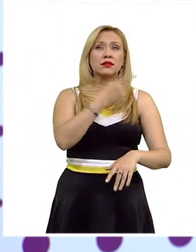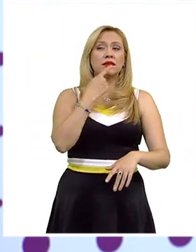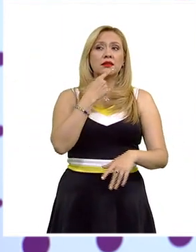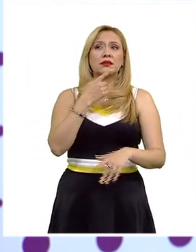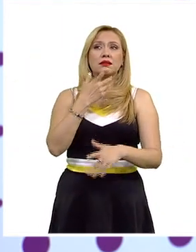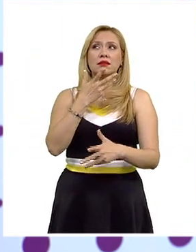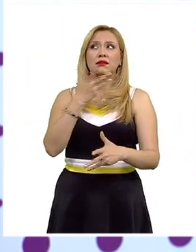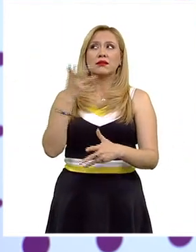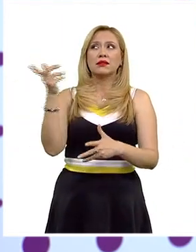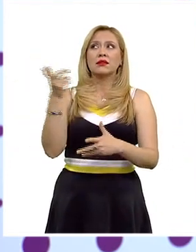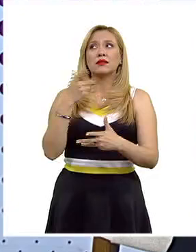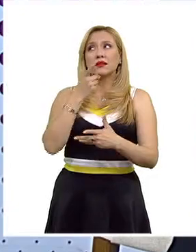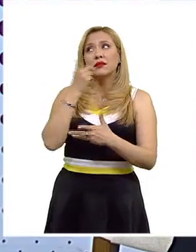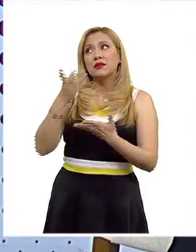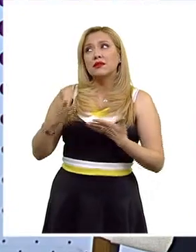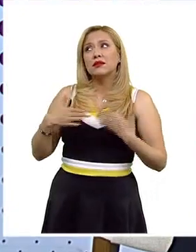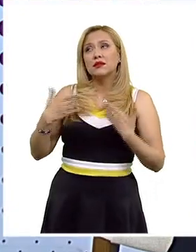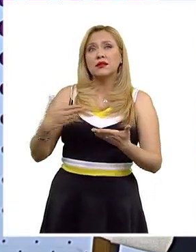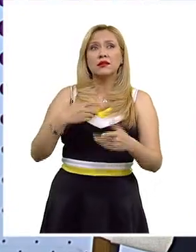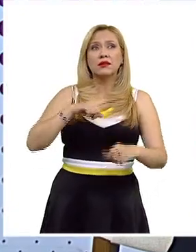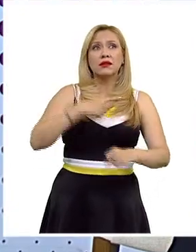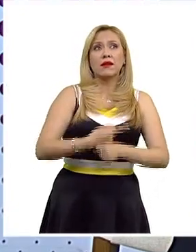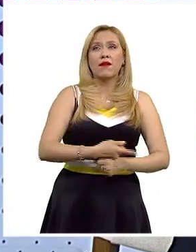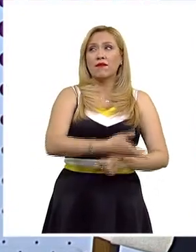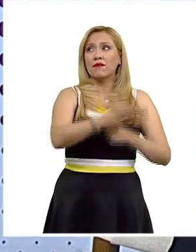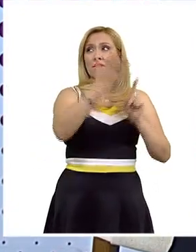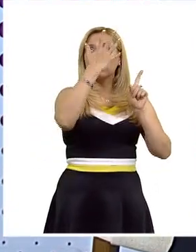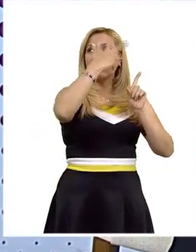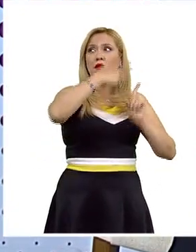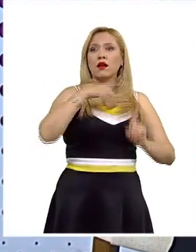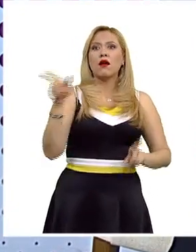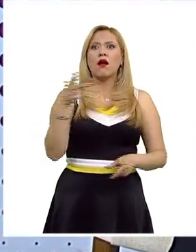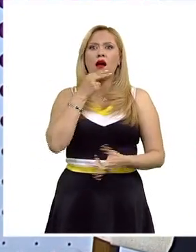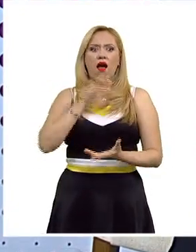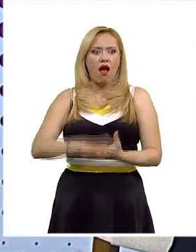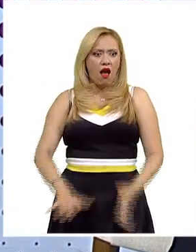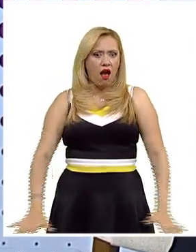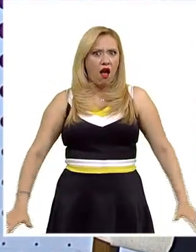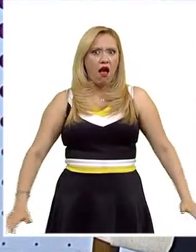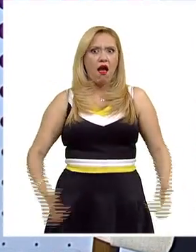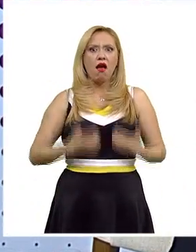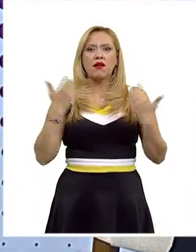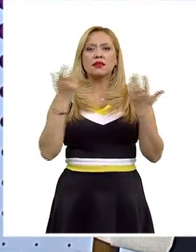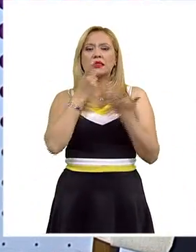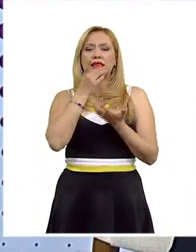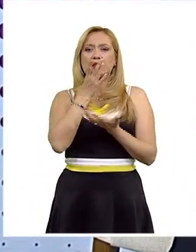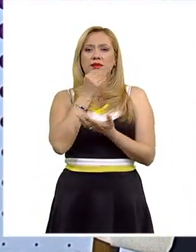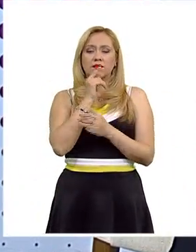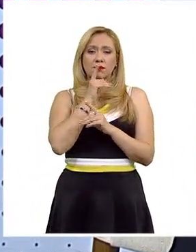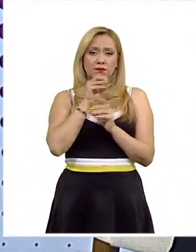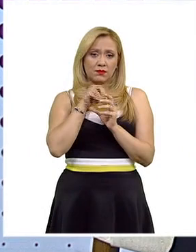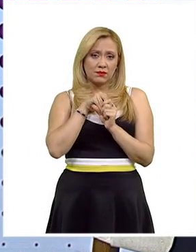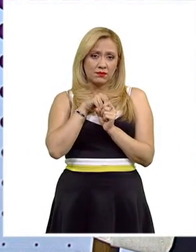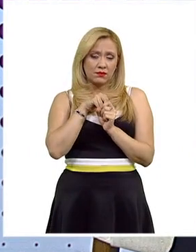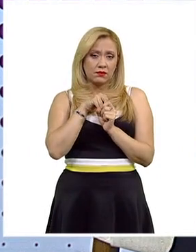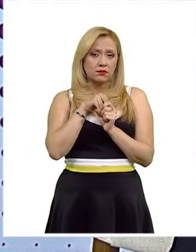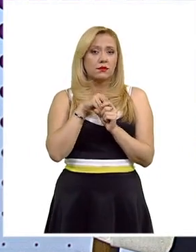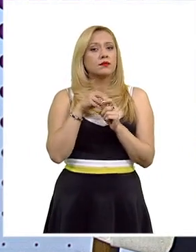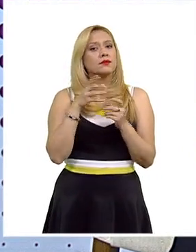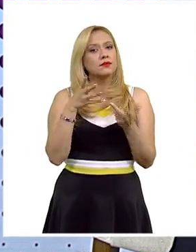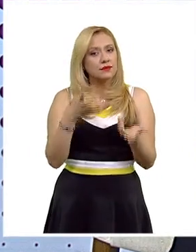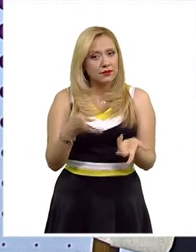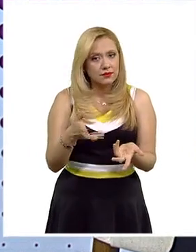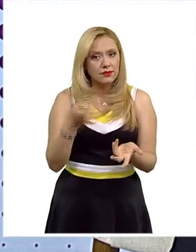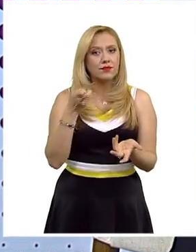va haciendo para cortarme, va haciendo una valoración contextual del testimonio de Valentina